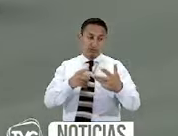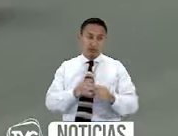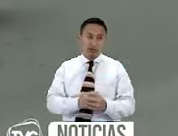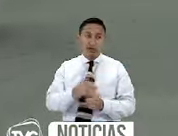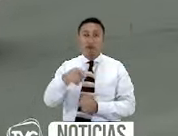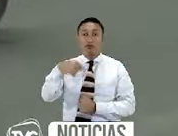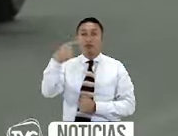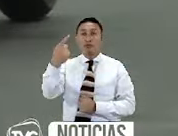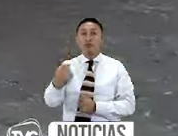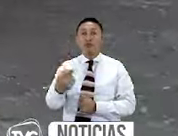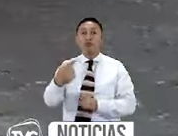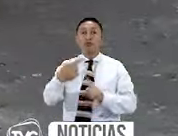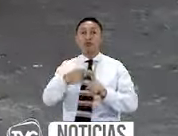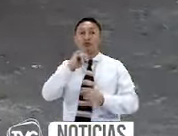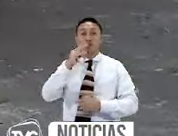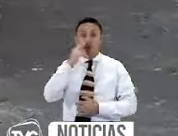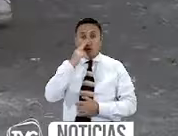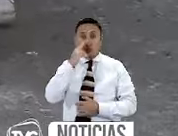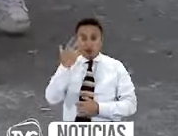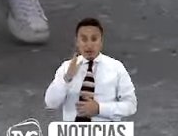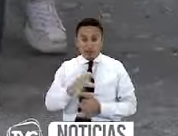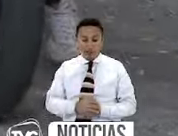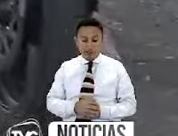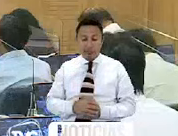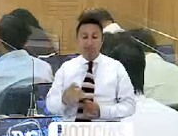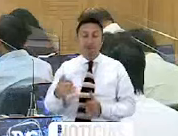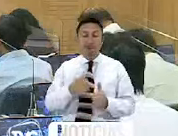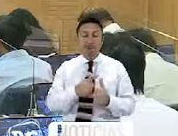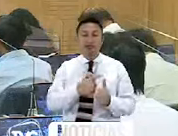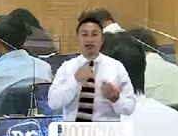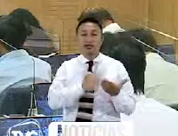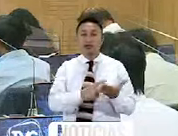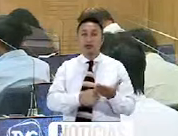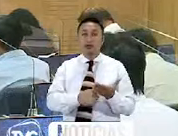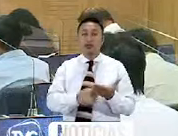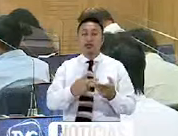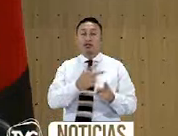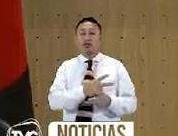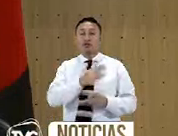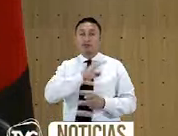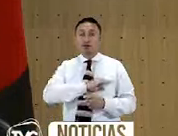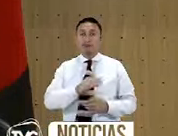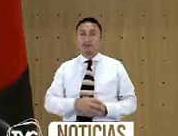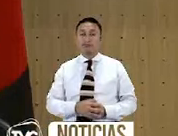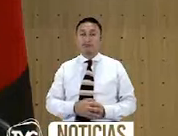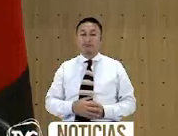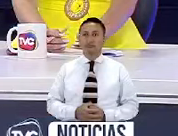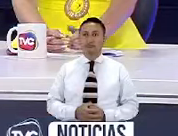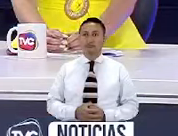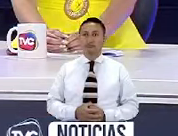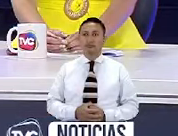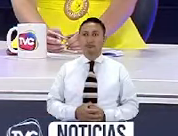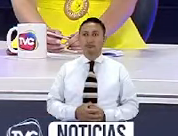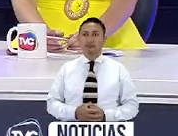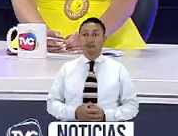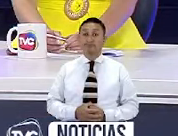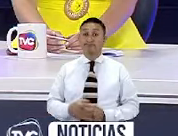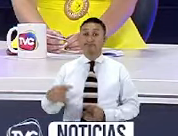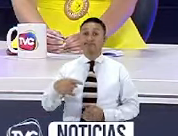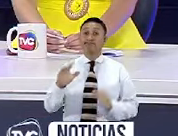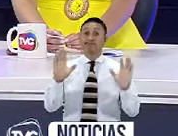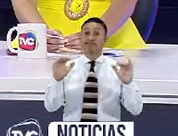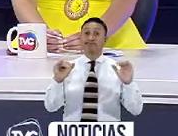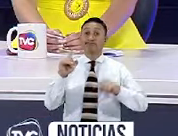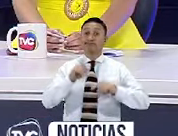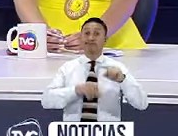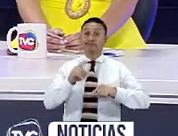del mes de junio para pasar al primer debate dentro del Consejo Metropolitano. En Quito informó Adriana Rojas. Esto nos despedimos, amigos.